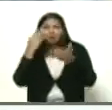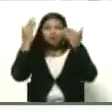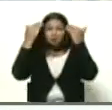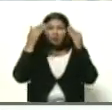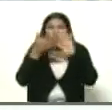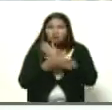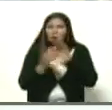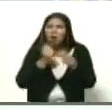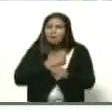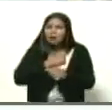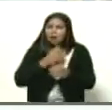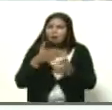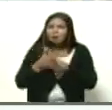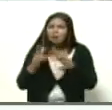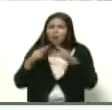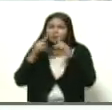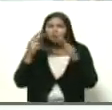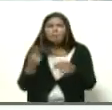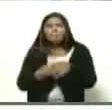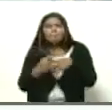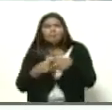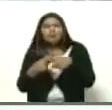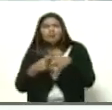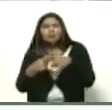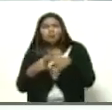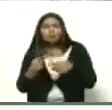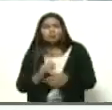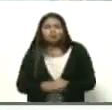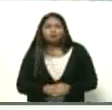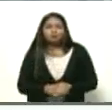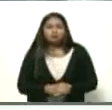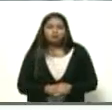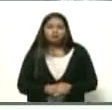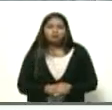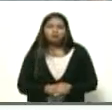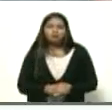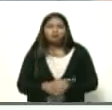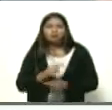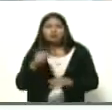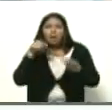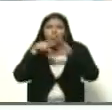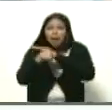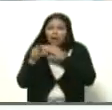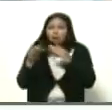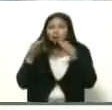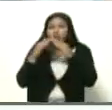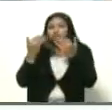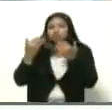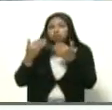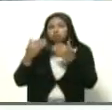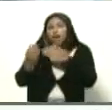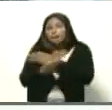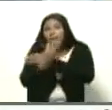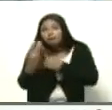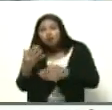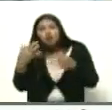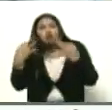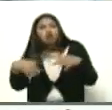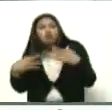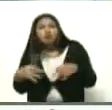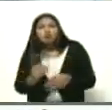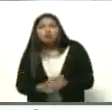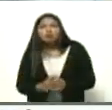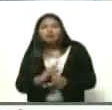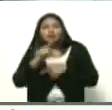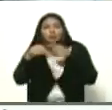mire, camarada, me encontré inclusive con un primo y tal, el negro Pedro, el profesor, y después entro a mi pauta. Y es que empieza